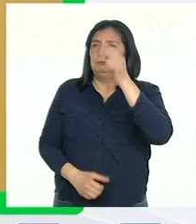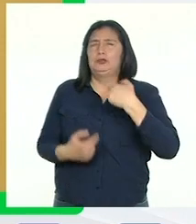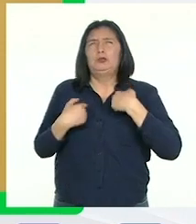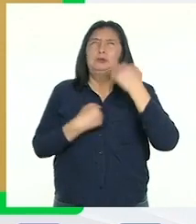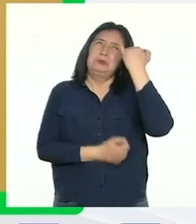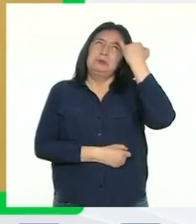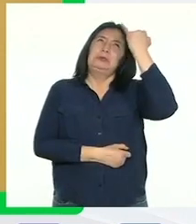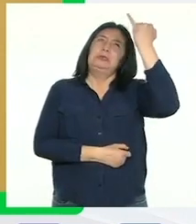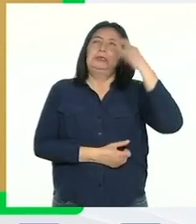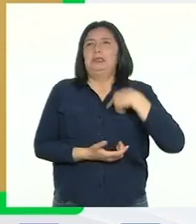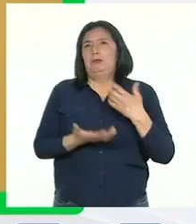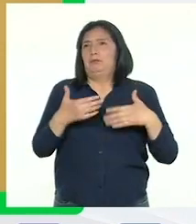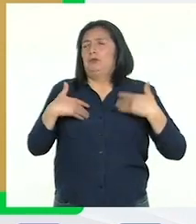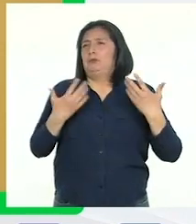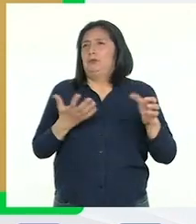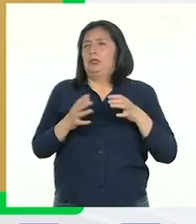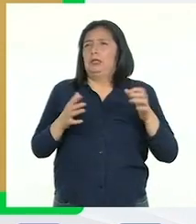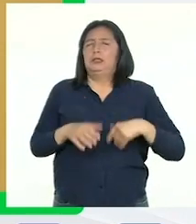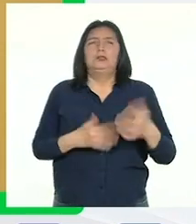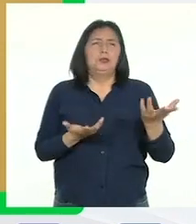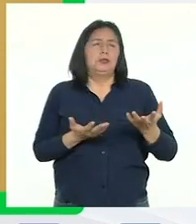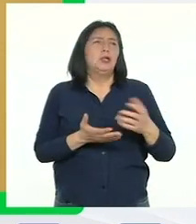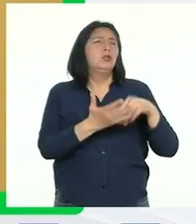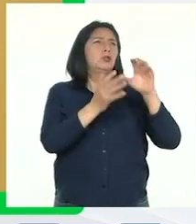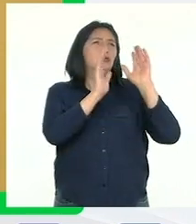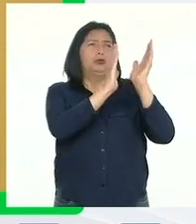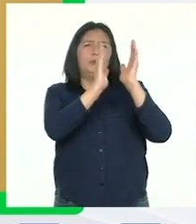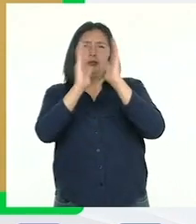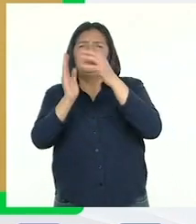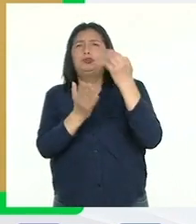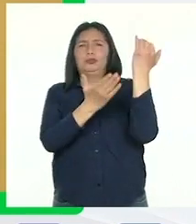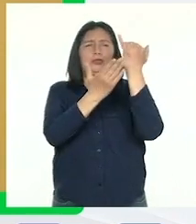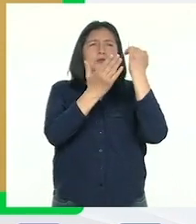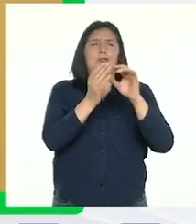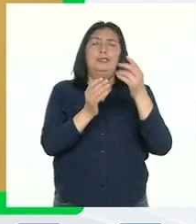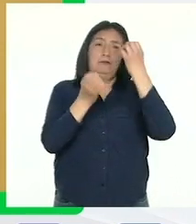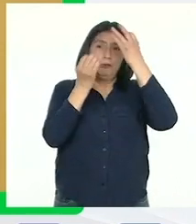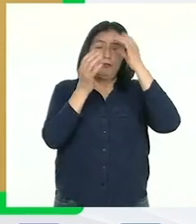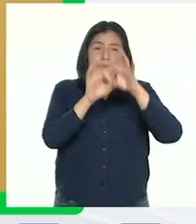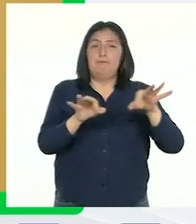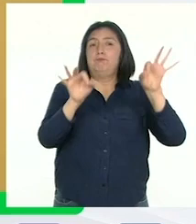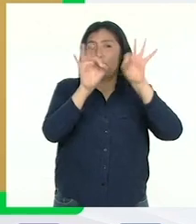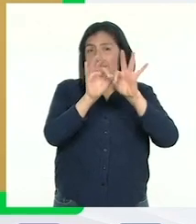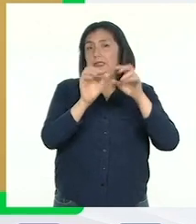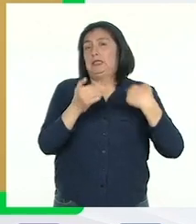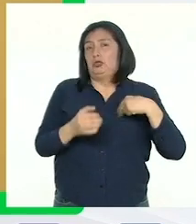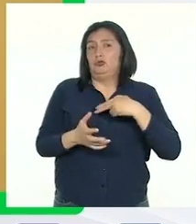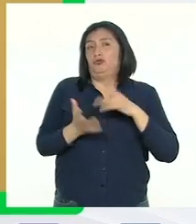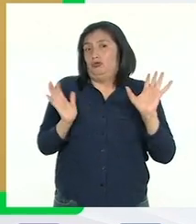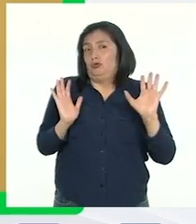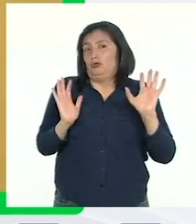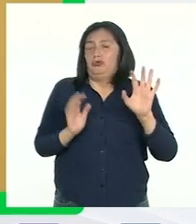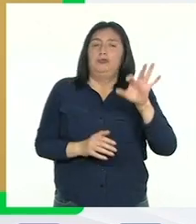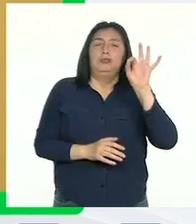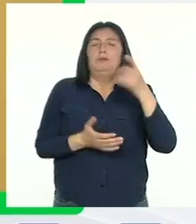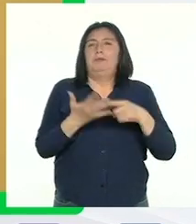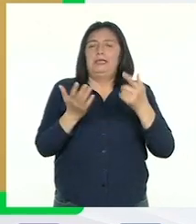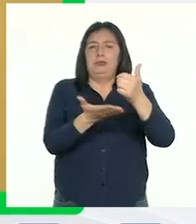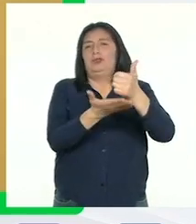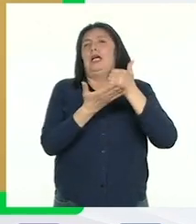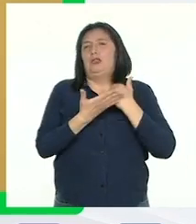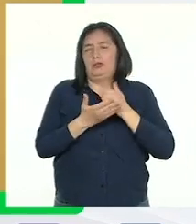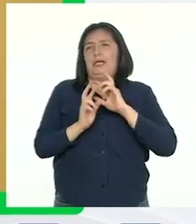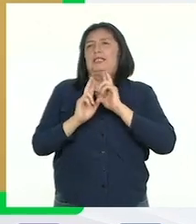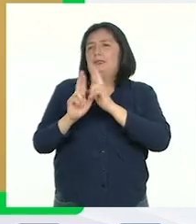me ocurre que podríamos armar un organizador gráfico con la información importante que vayamos encontrando para que nos ayude